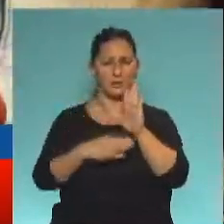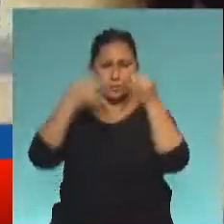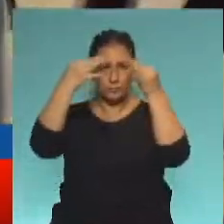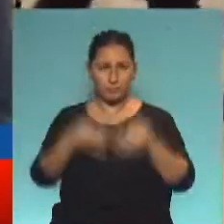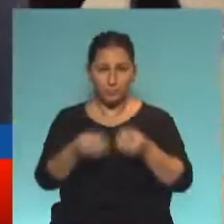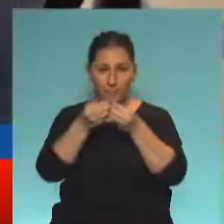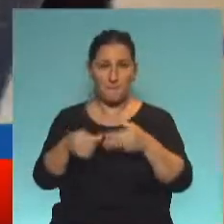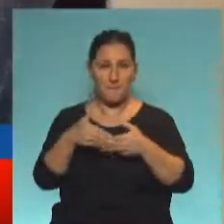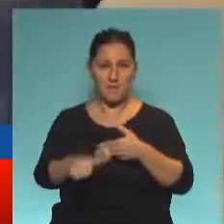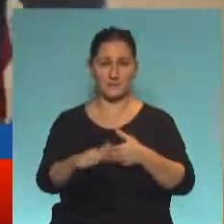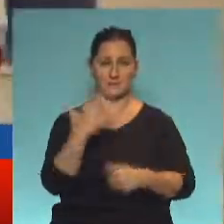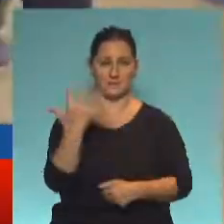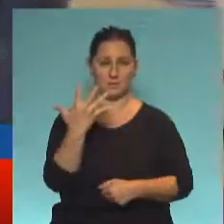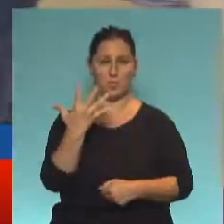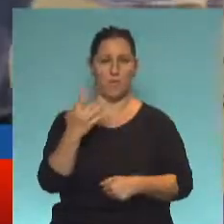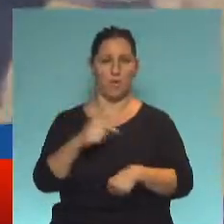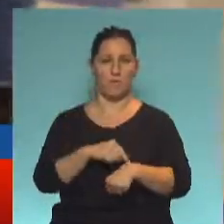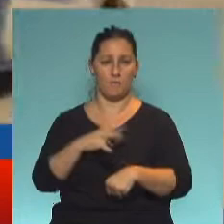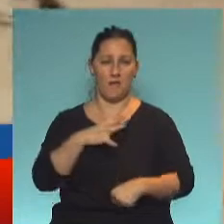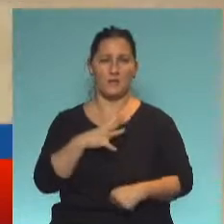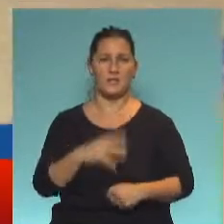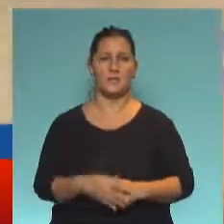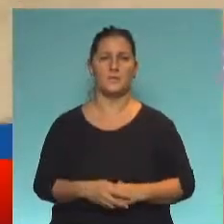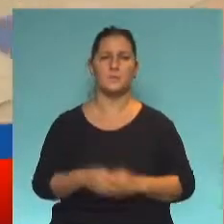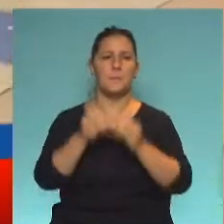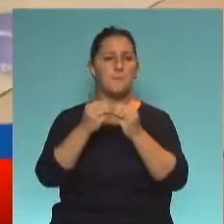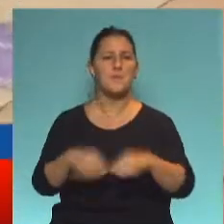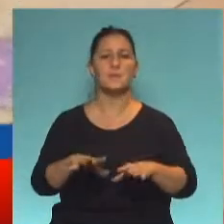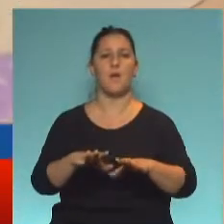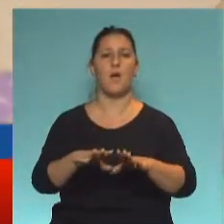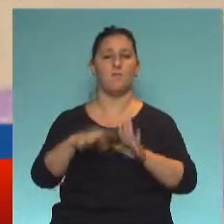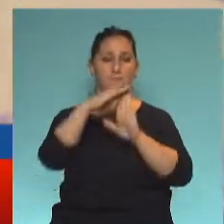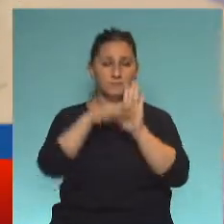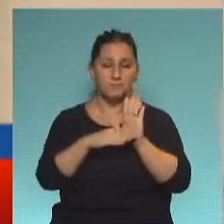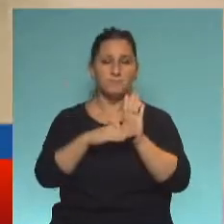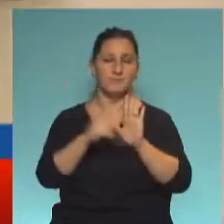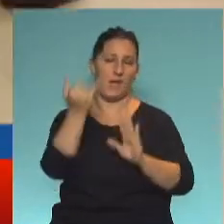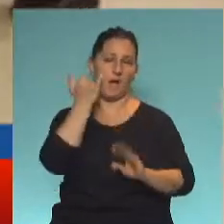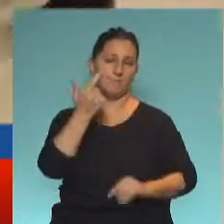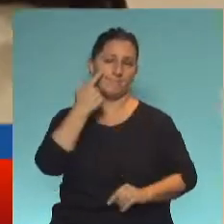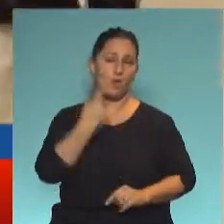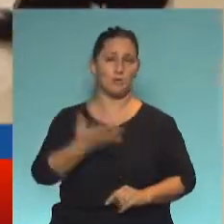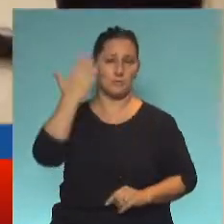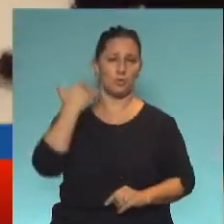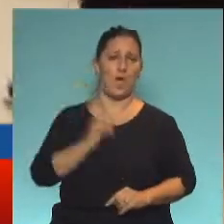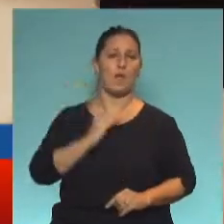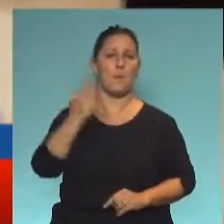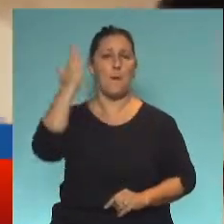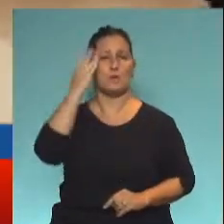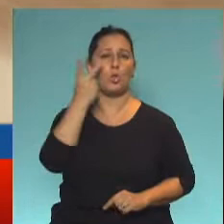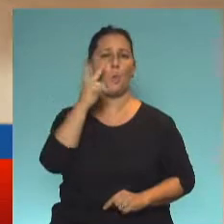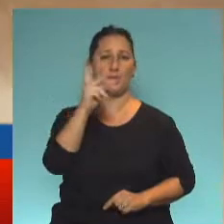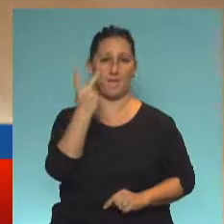nuevas restricciones que nos van a llevar seguramente a ese escenario que conocimos allá por marzo del